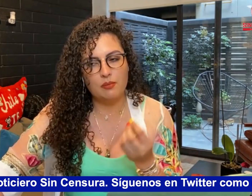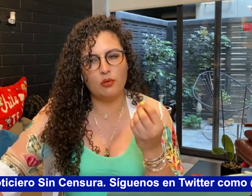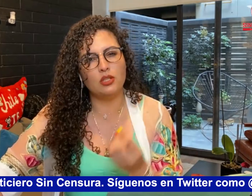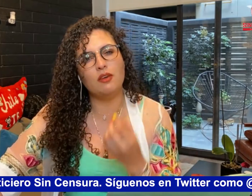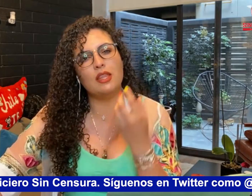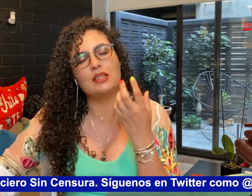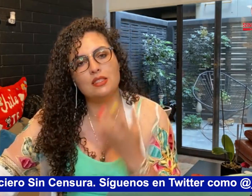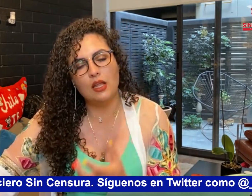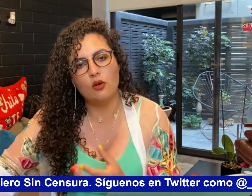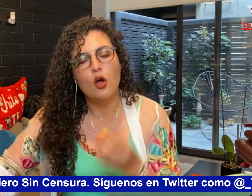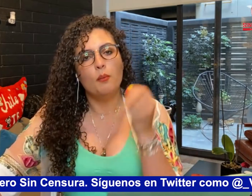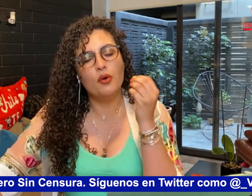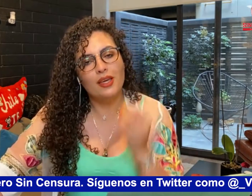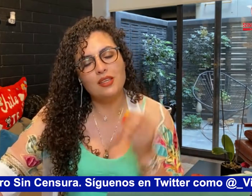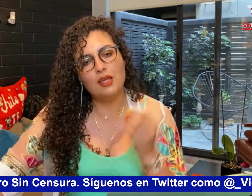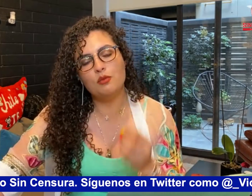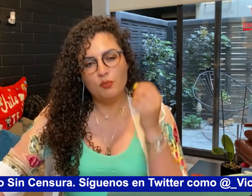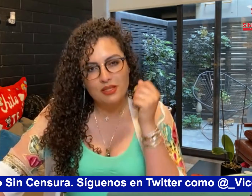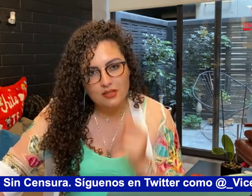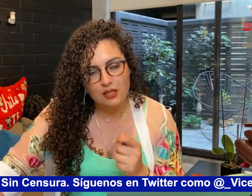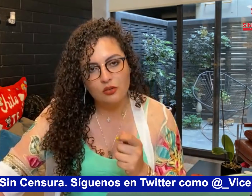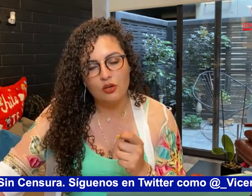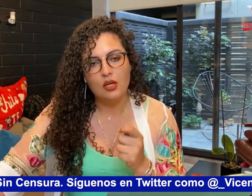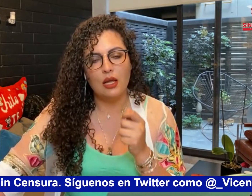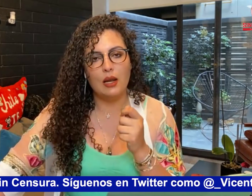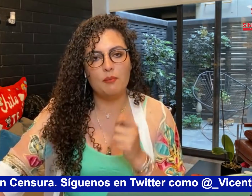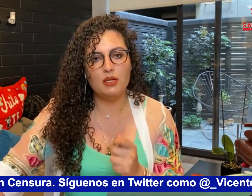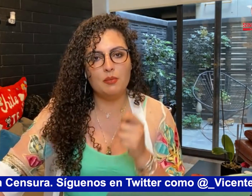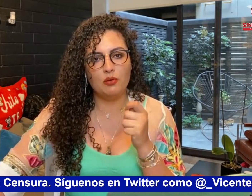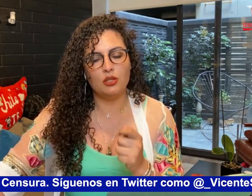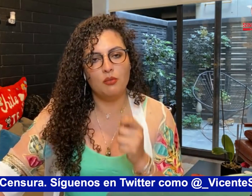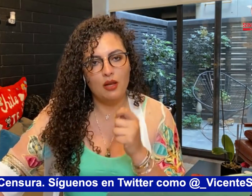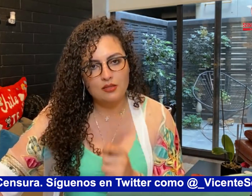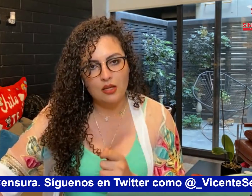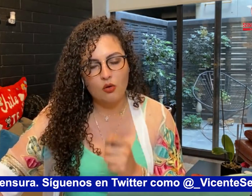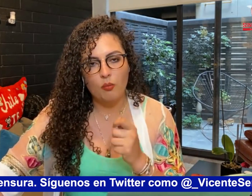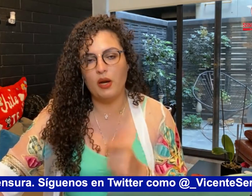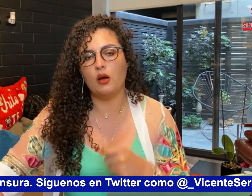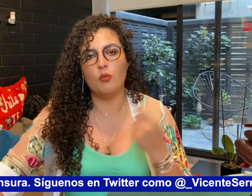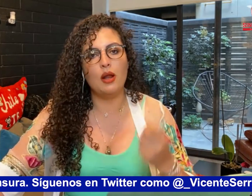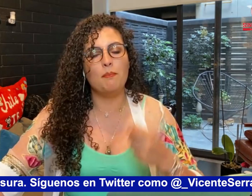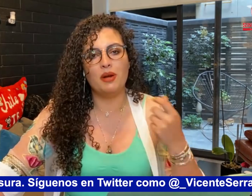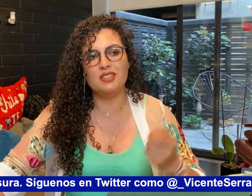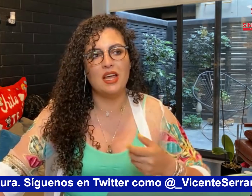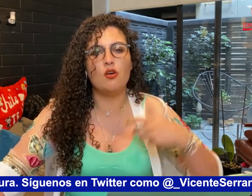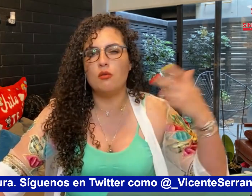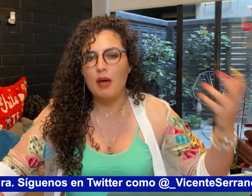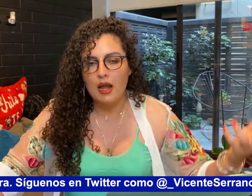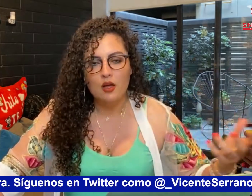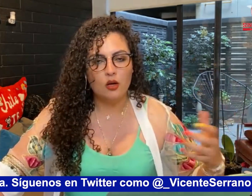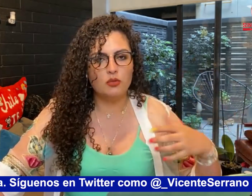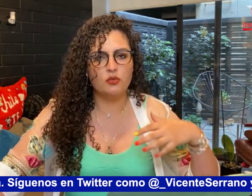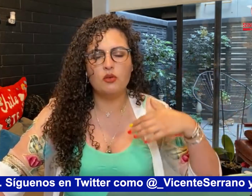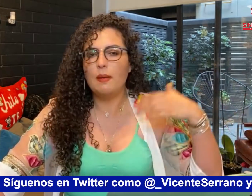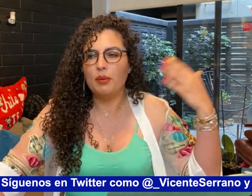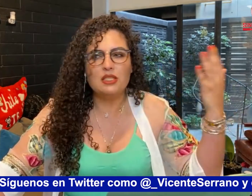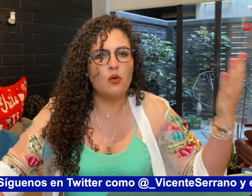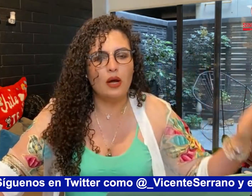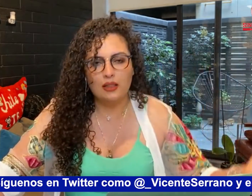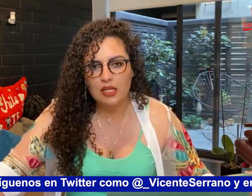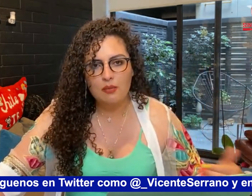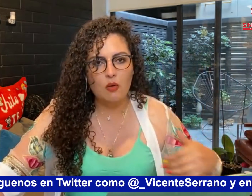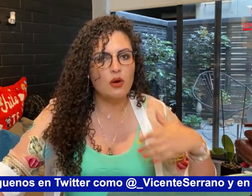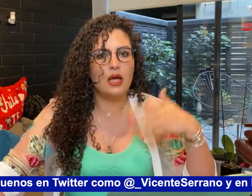que a la empresa productiva del Estado? ¿Por qué seguimos pensando que la empresa productiva del Estado opera como una empresa normal, como si fuera una